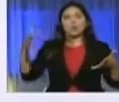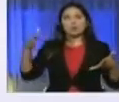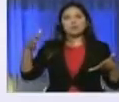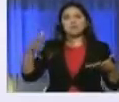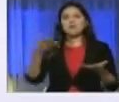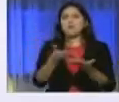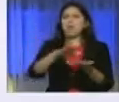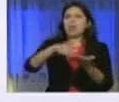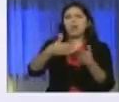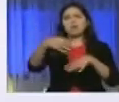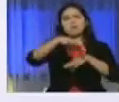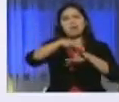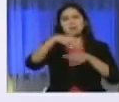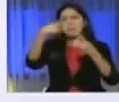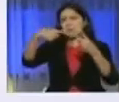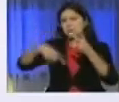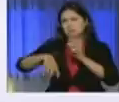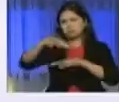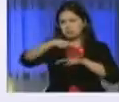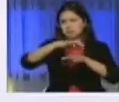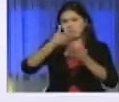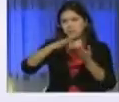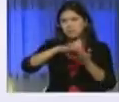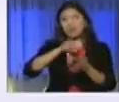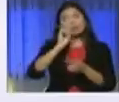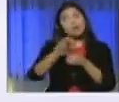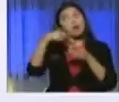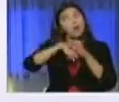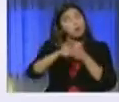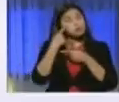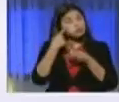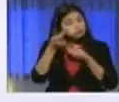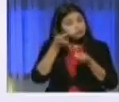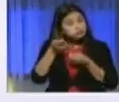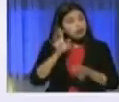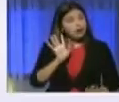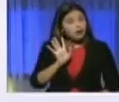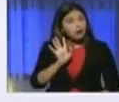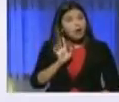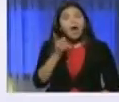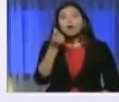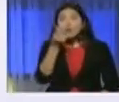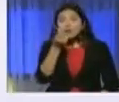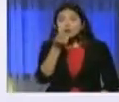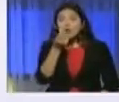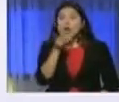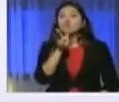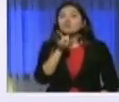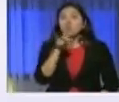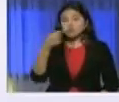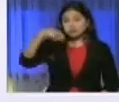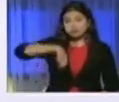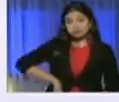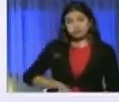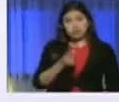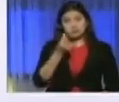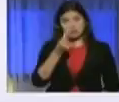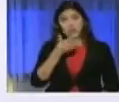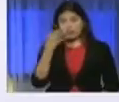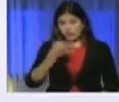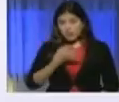parrilla y un poco de cosas más. Hay que ahorrar también, así como hay que ahorrar con el nuevo sueldo, ¿verdad?